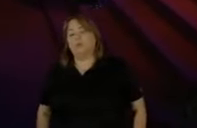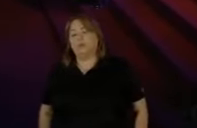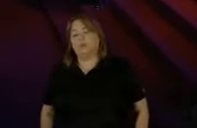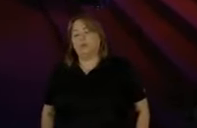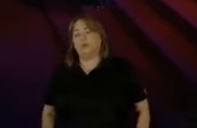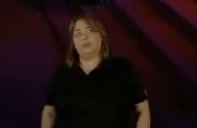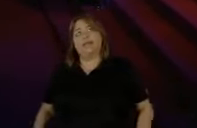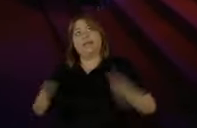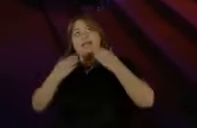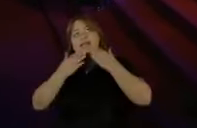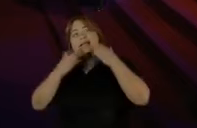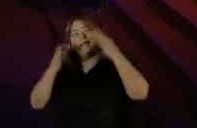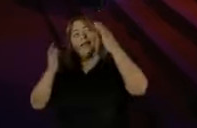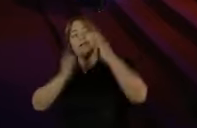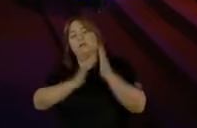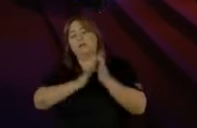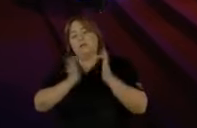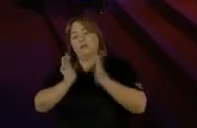Gracias, Jesús.